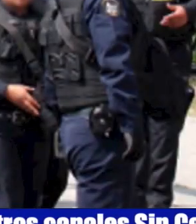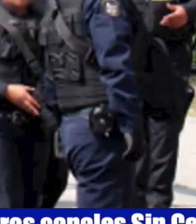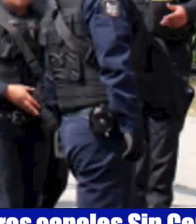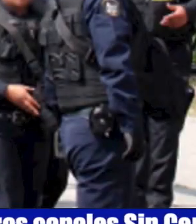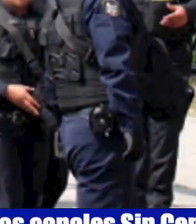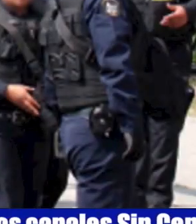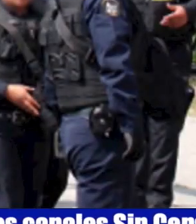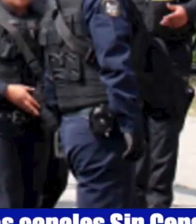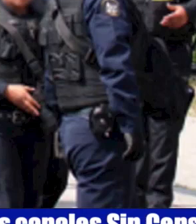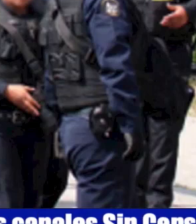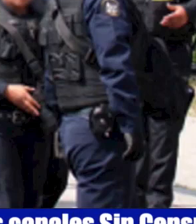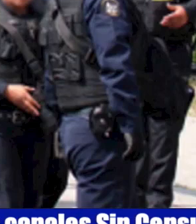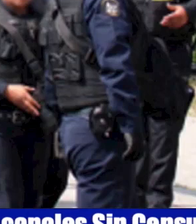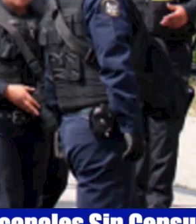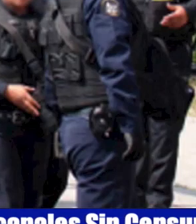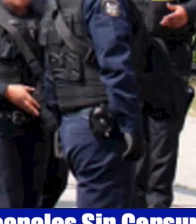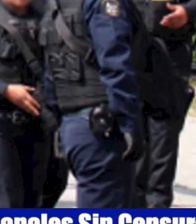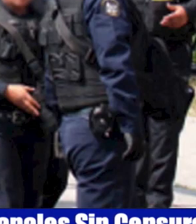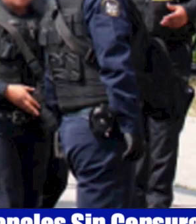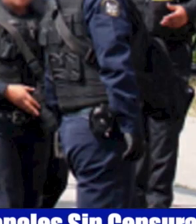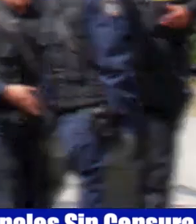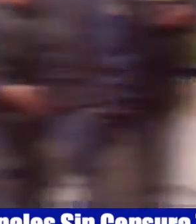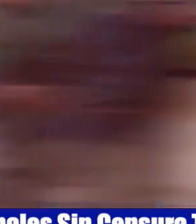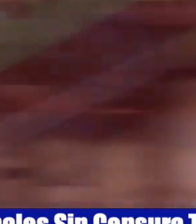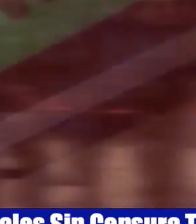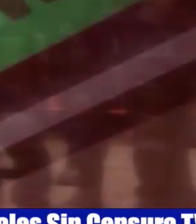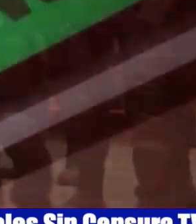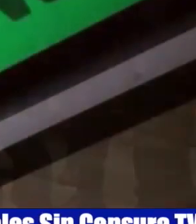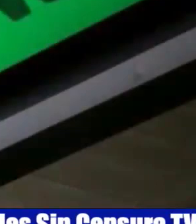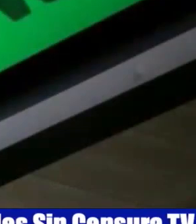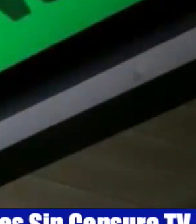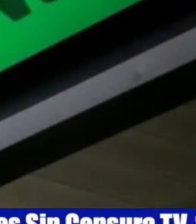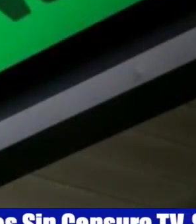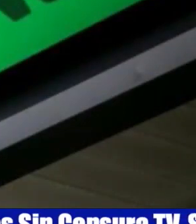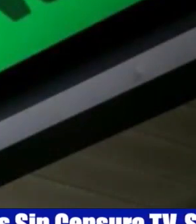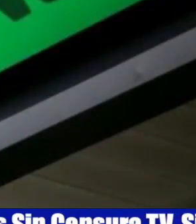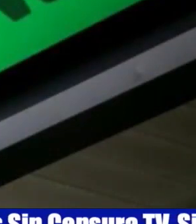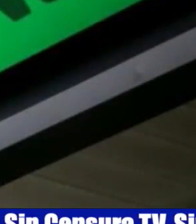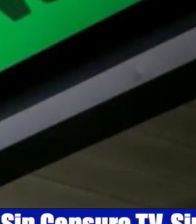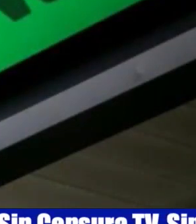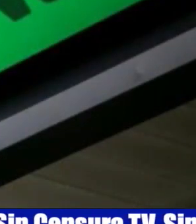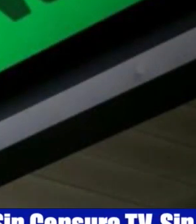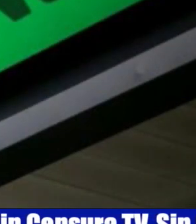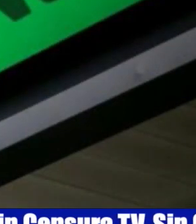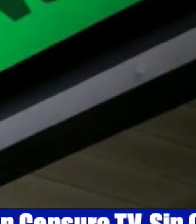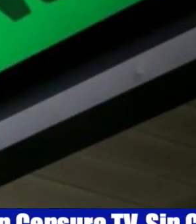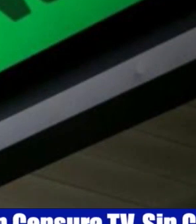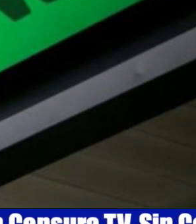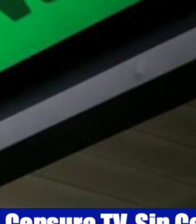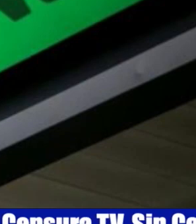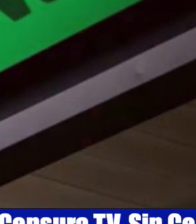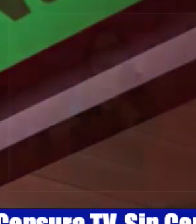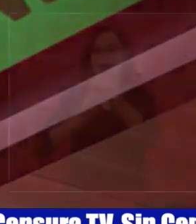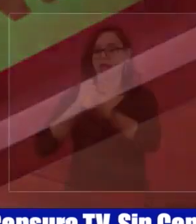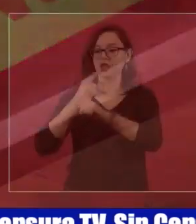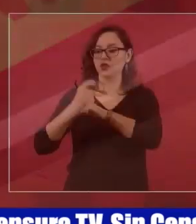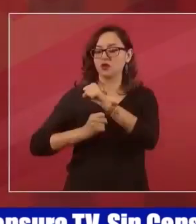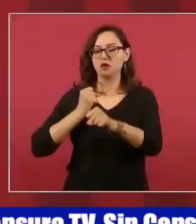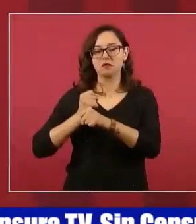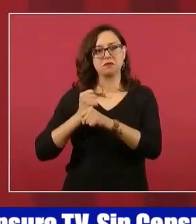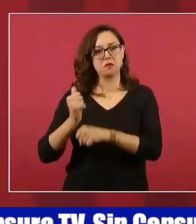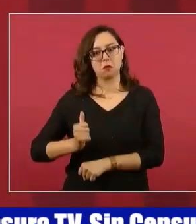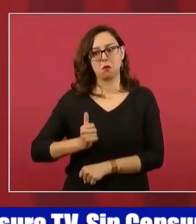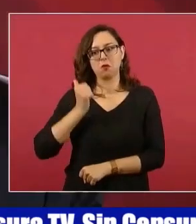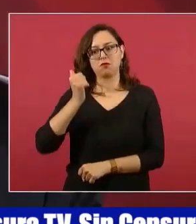pues ha sido una tarea titánica con un gobierno que tomó posesión apenas el 1 de